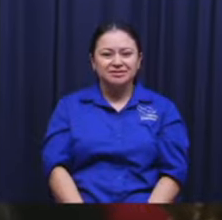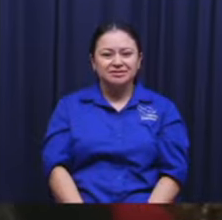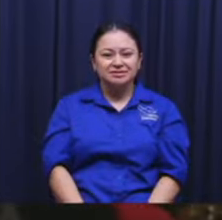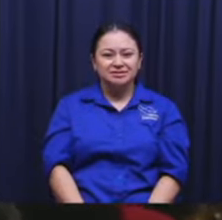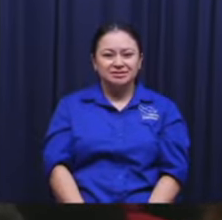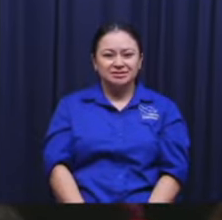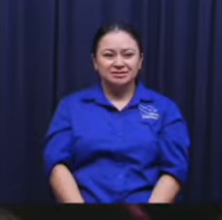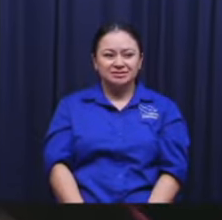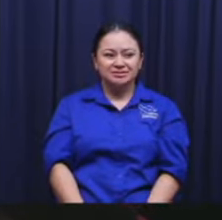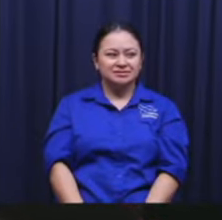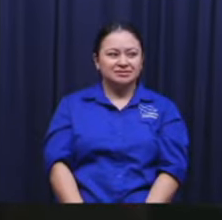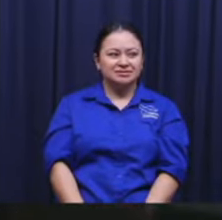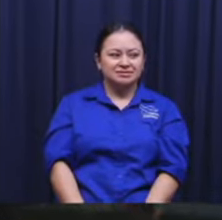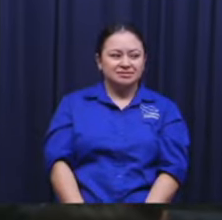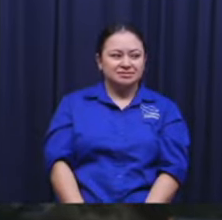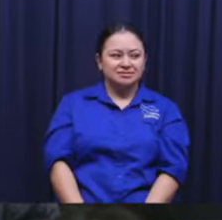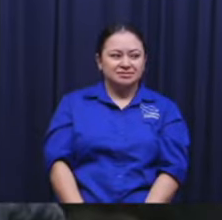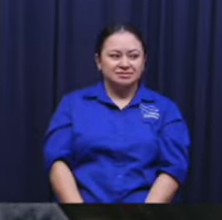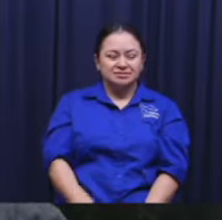Y el dragón